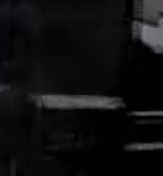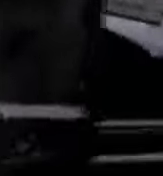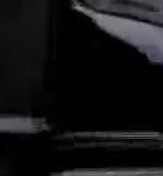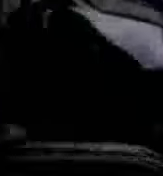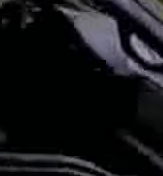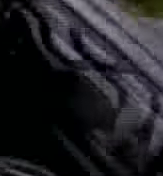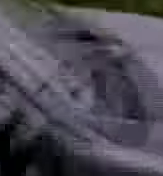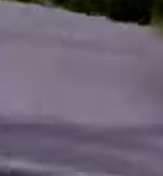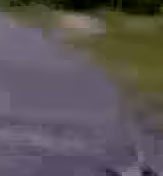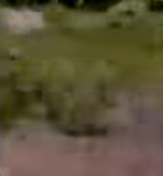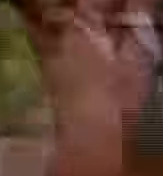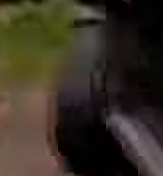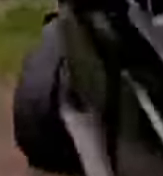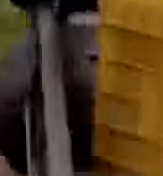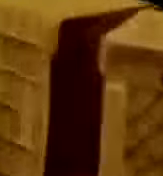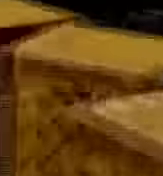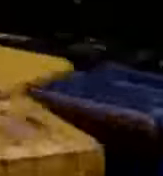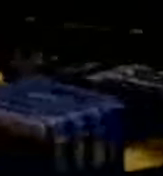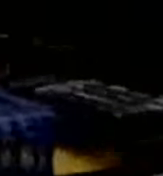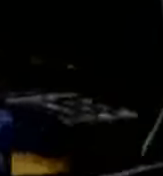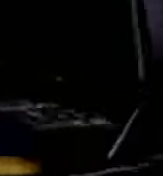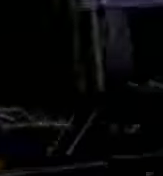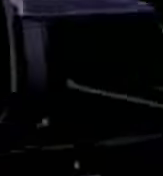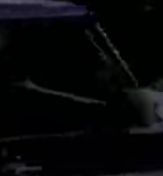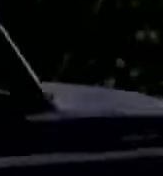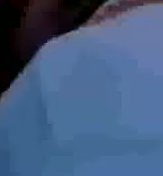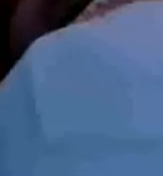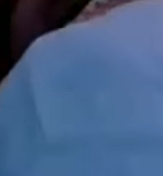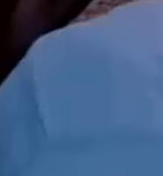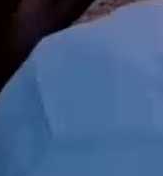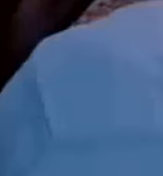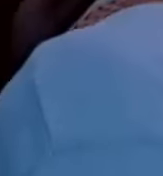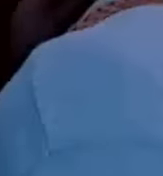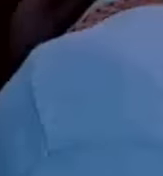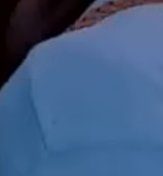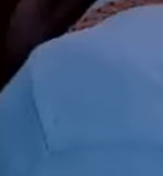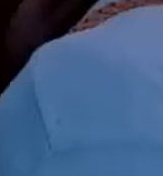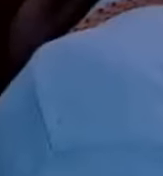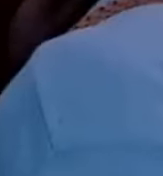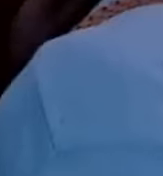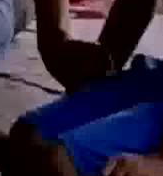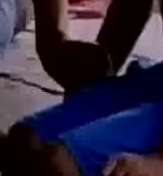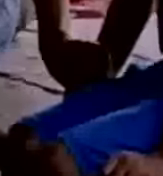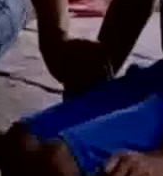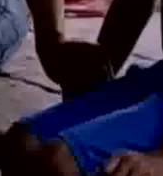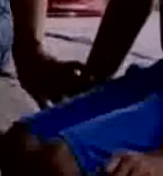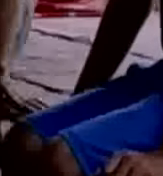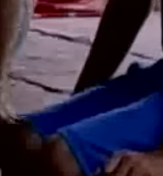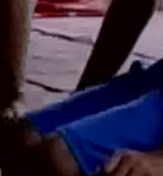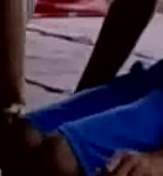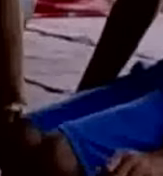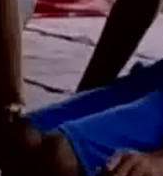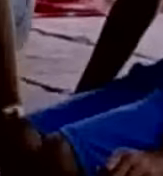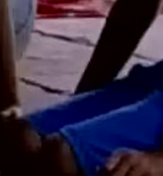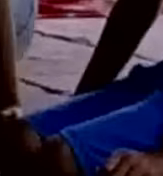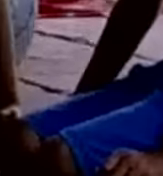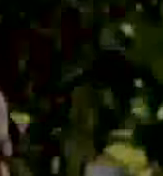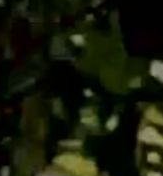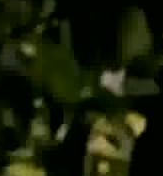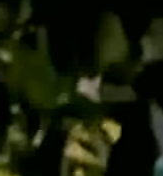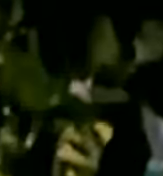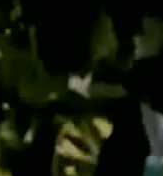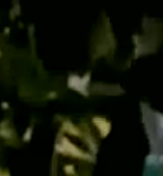zona. Y bueno, muchos se nos perdían por el tema de la vía. Nosotros nos organizamos de una manera cuando vino el tema de la consulta y priorizamos el tema de la